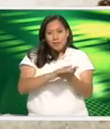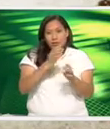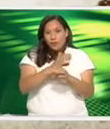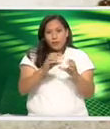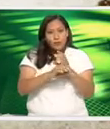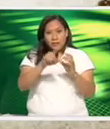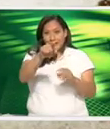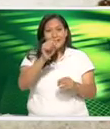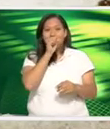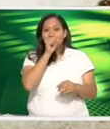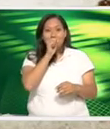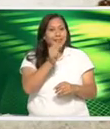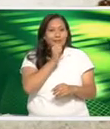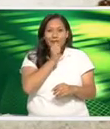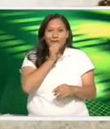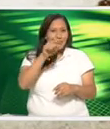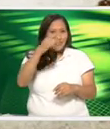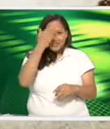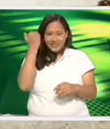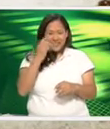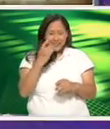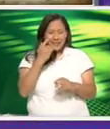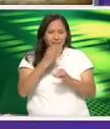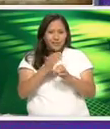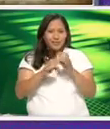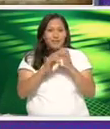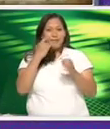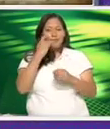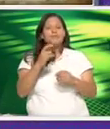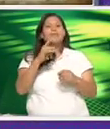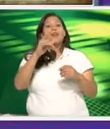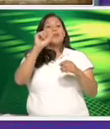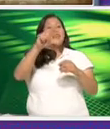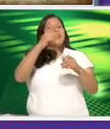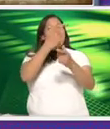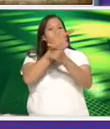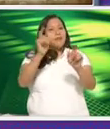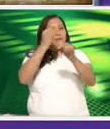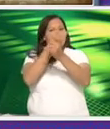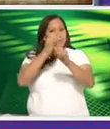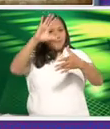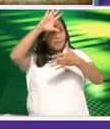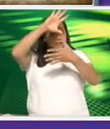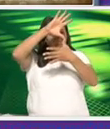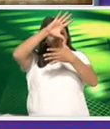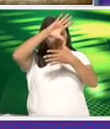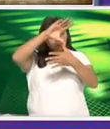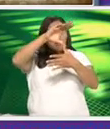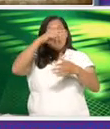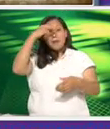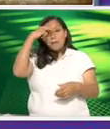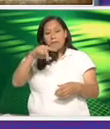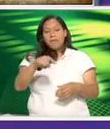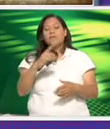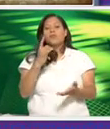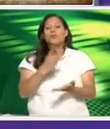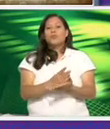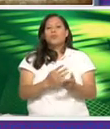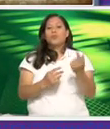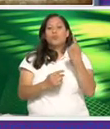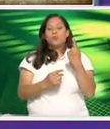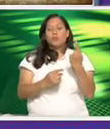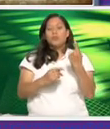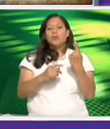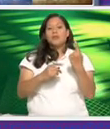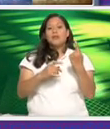dato no se lo saben. Dato curioso. Dato curioso. De todas las independencias de América Latina, la de México es la única